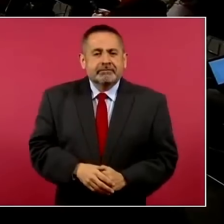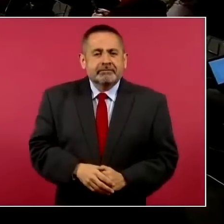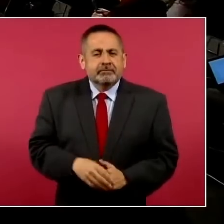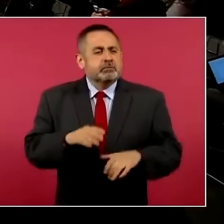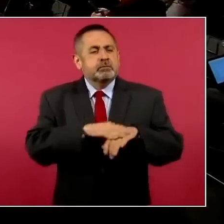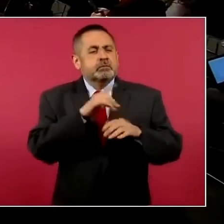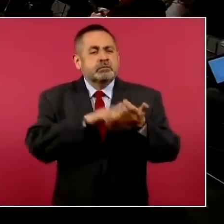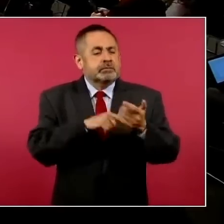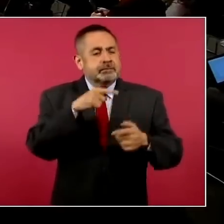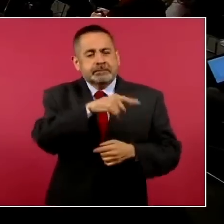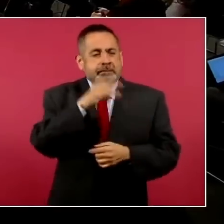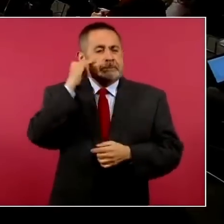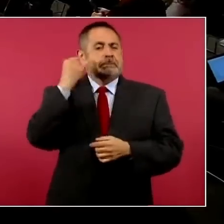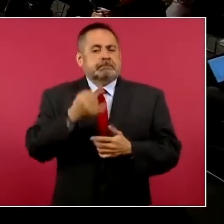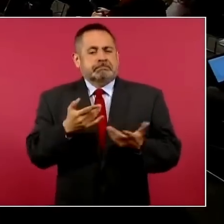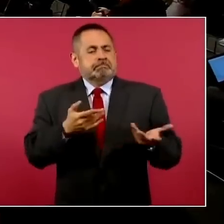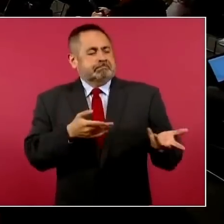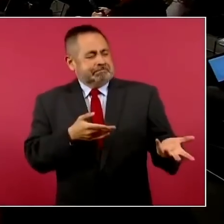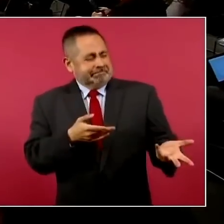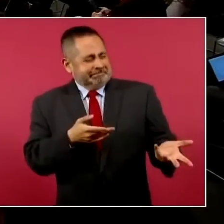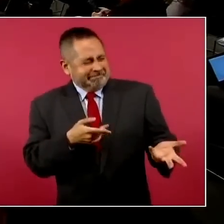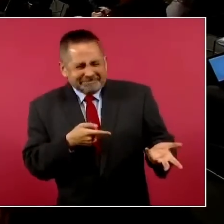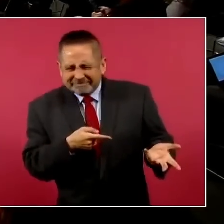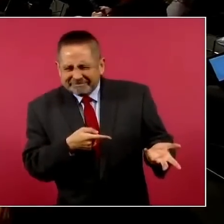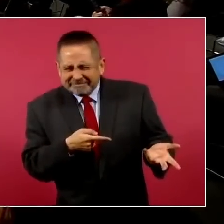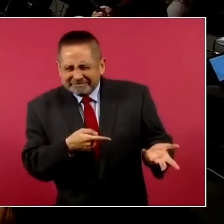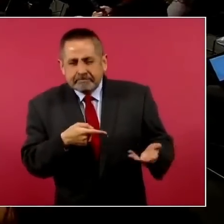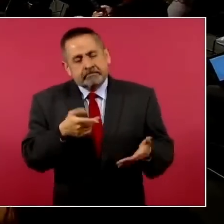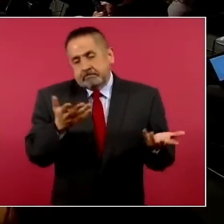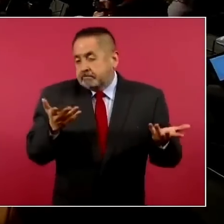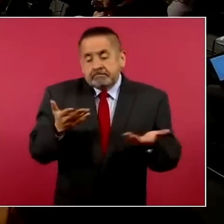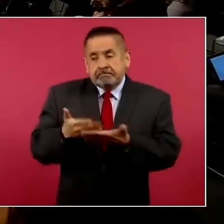Porque así es un proceso de transformación.